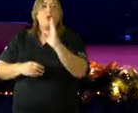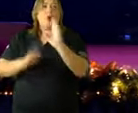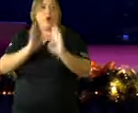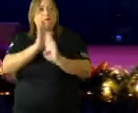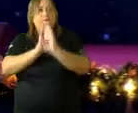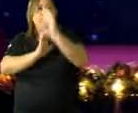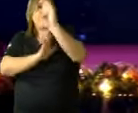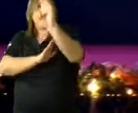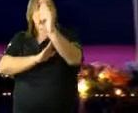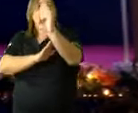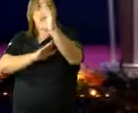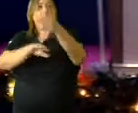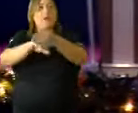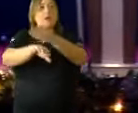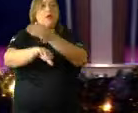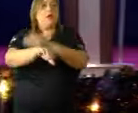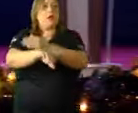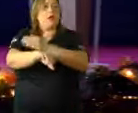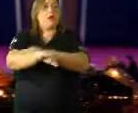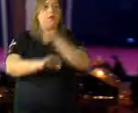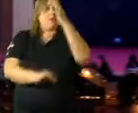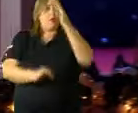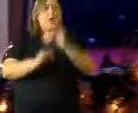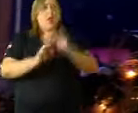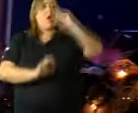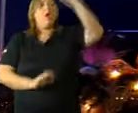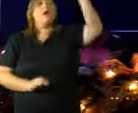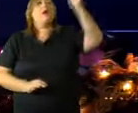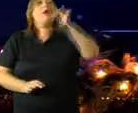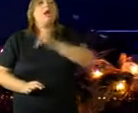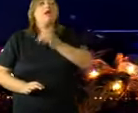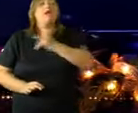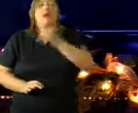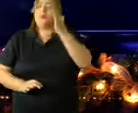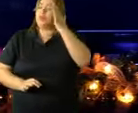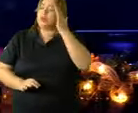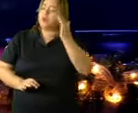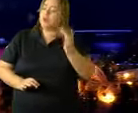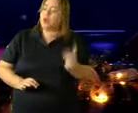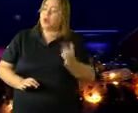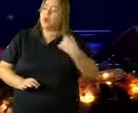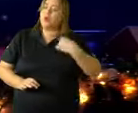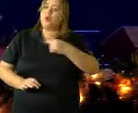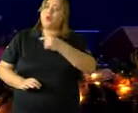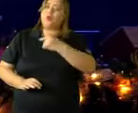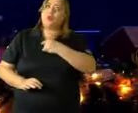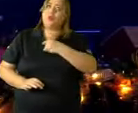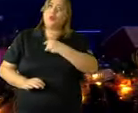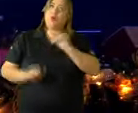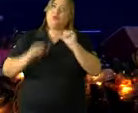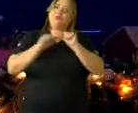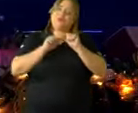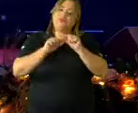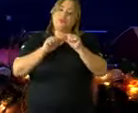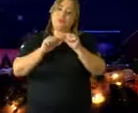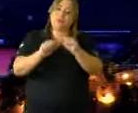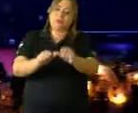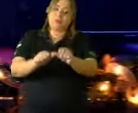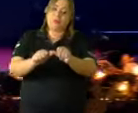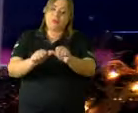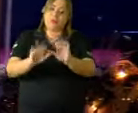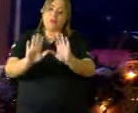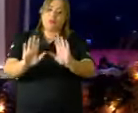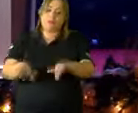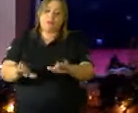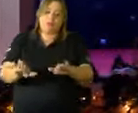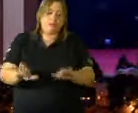la fe y en la gracia del Señor. Por eso es tan importante mantenernos enfocados. Muchos van a despertar del sueño